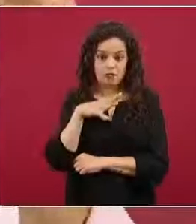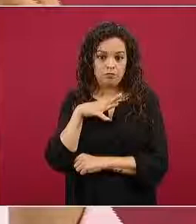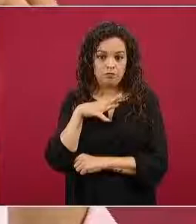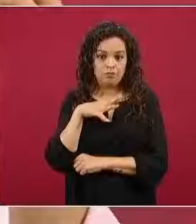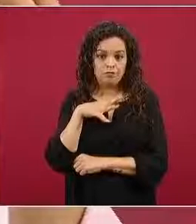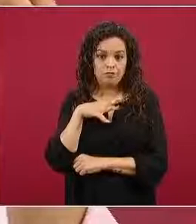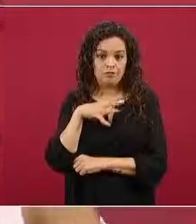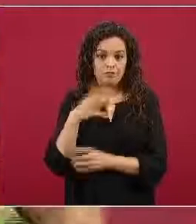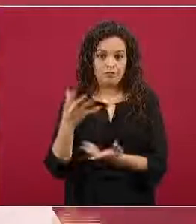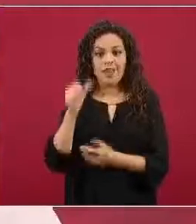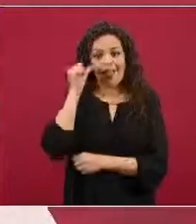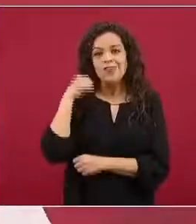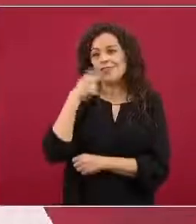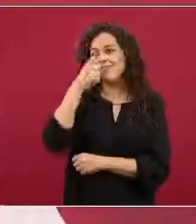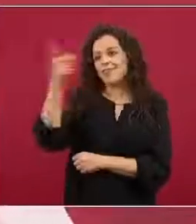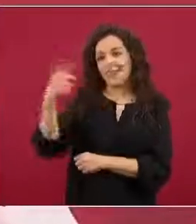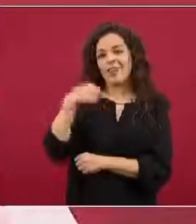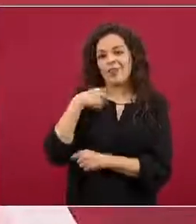Ayer dije de dónde soy.